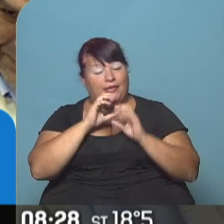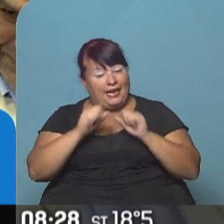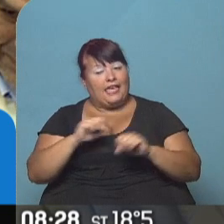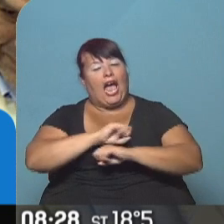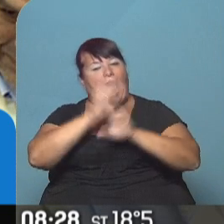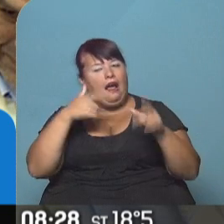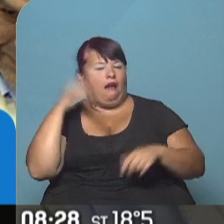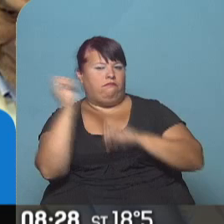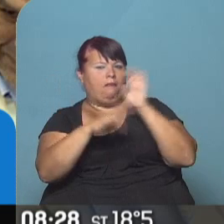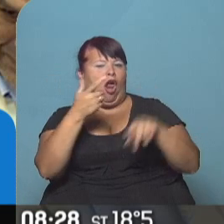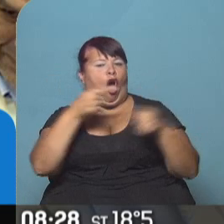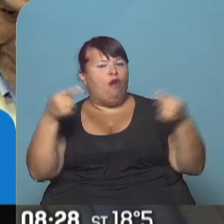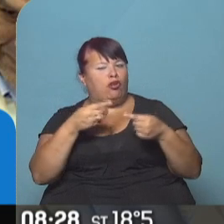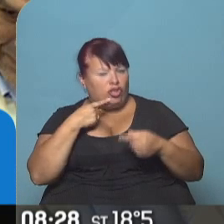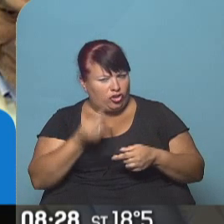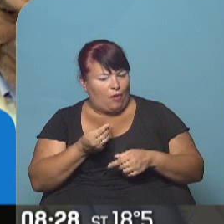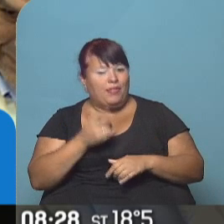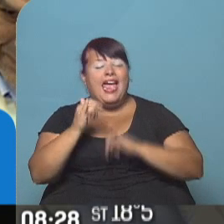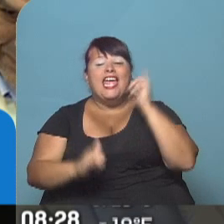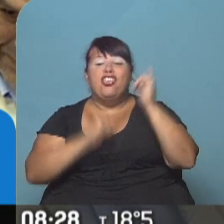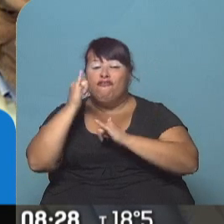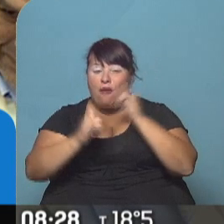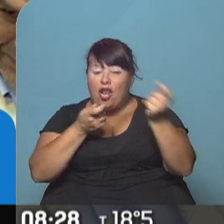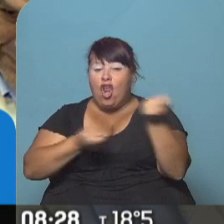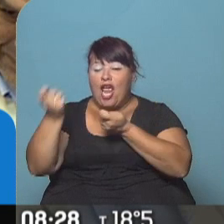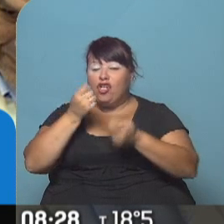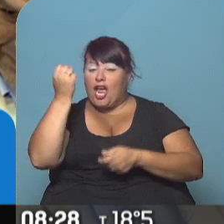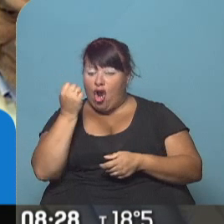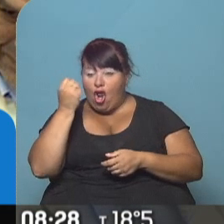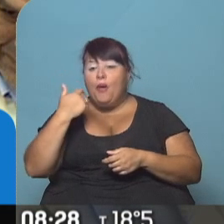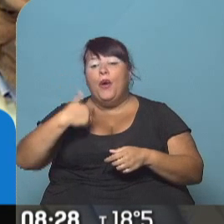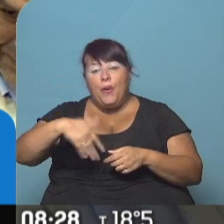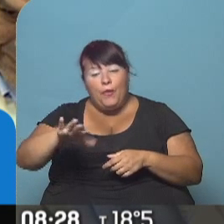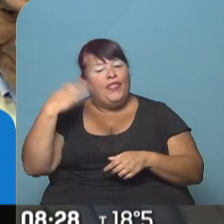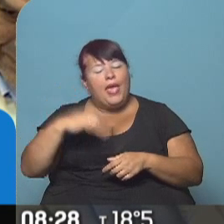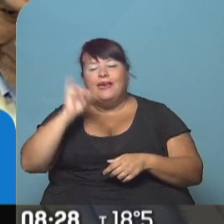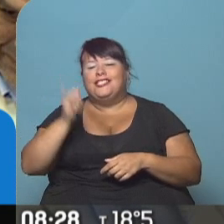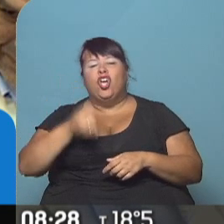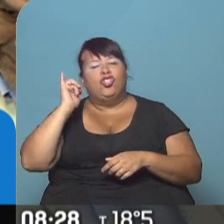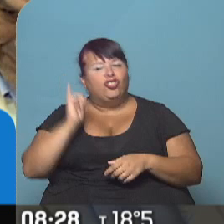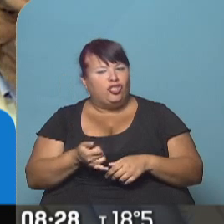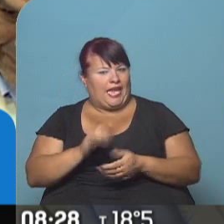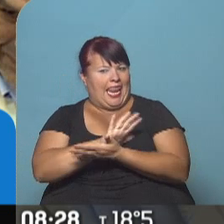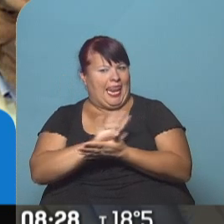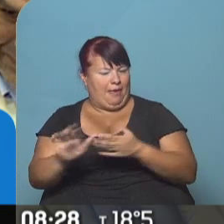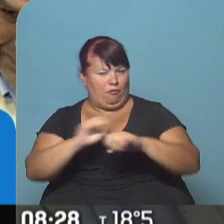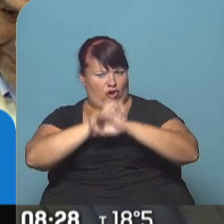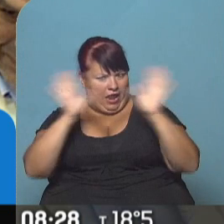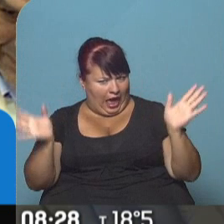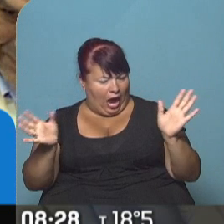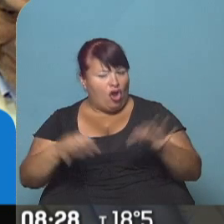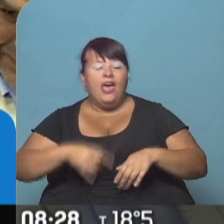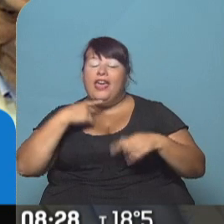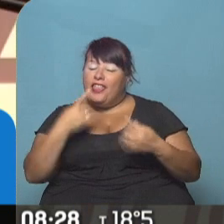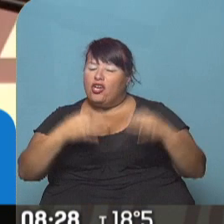una de las críticas de la oposición, que la información de las operaciones financieras tendrá que ser absolutamente transparentes, y